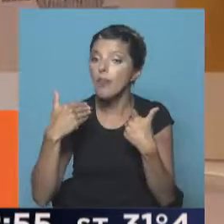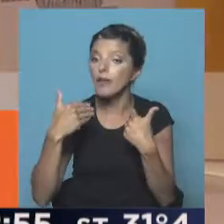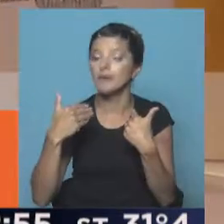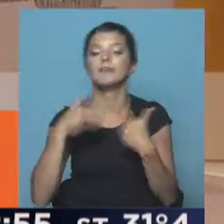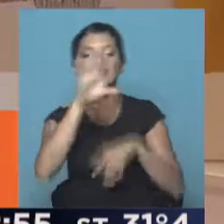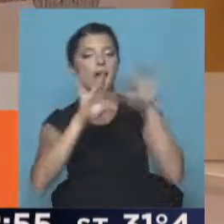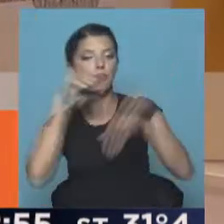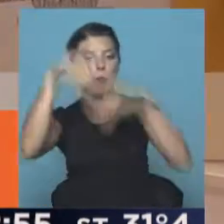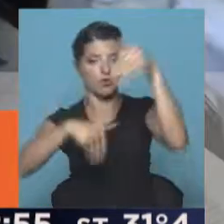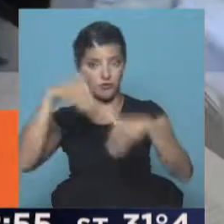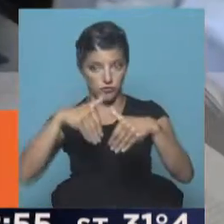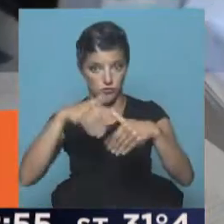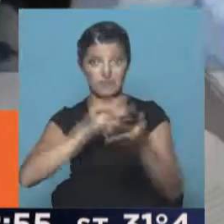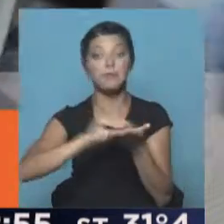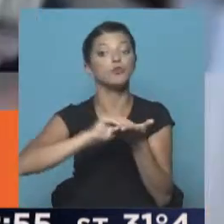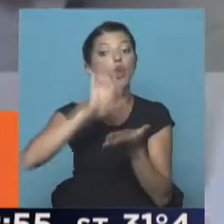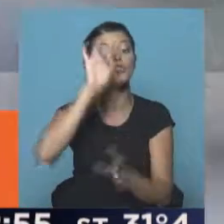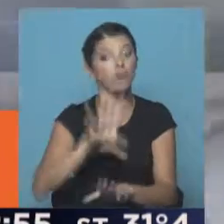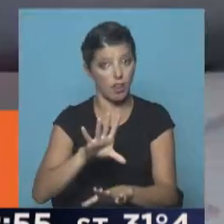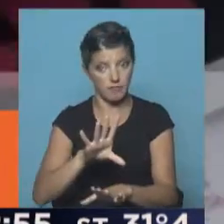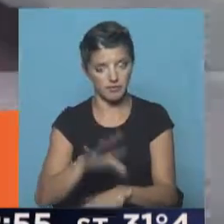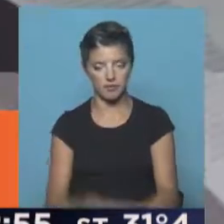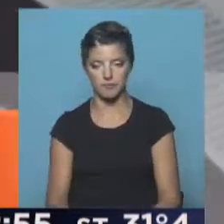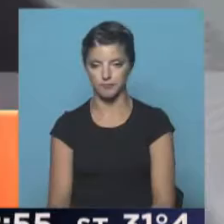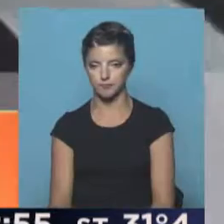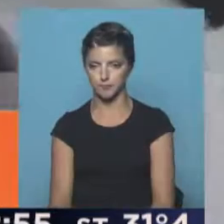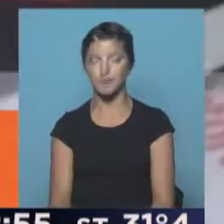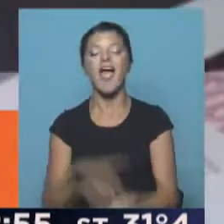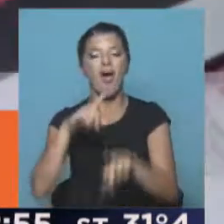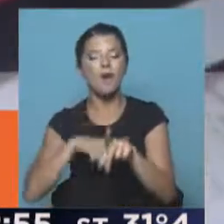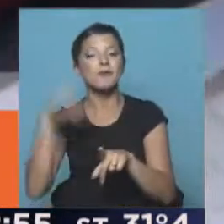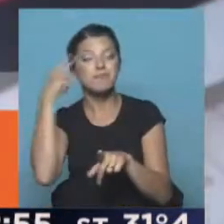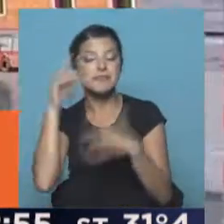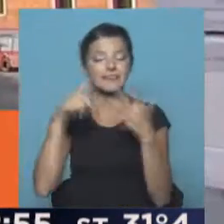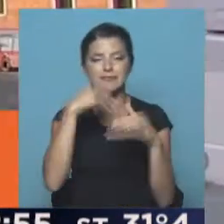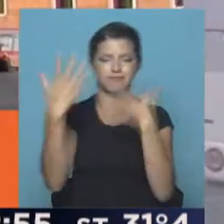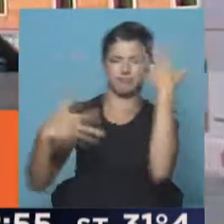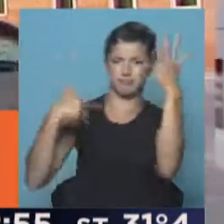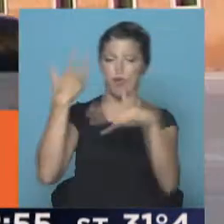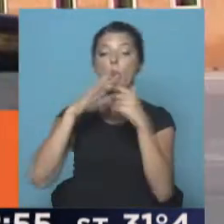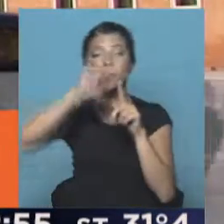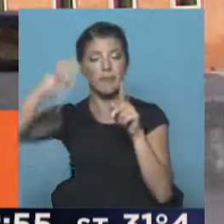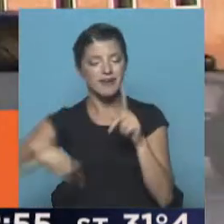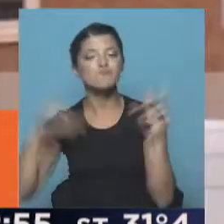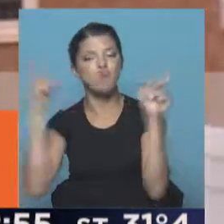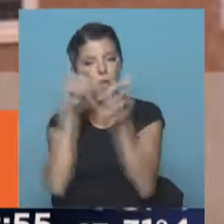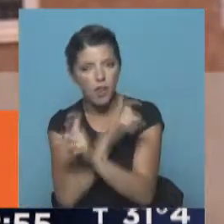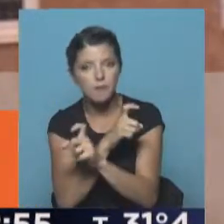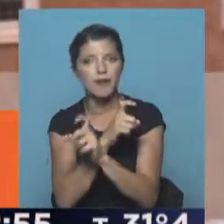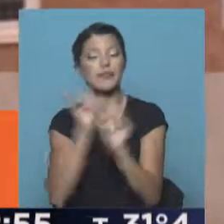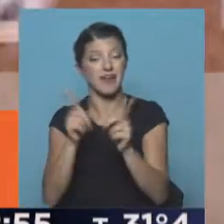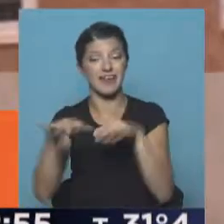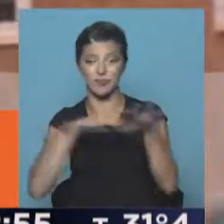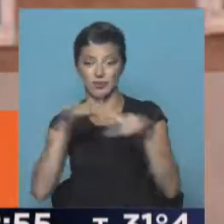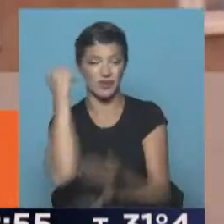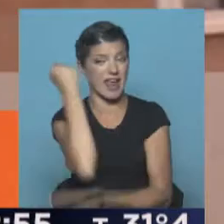urnas. Por estas horas, se teme que este tembladeral político ponga en peligro además la frágil